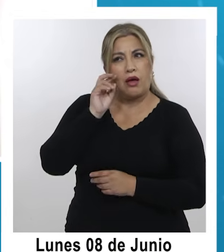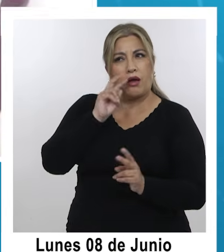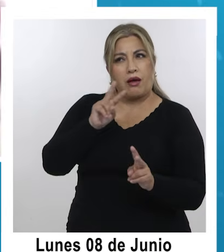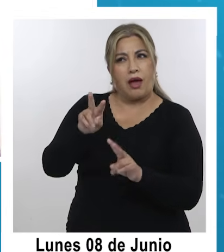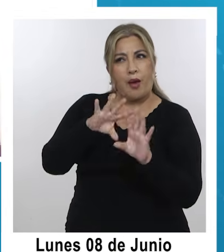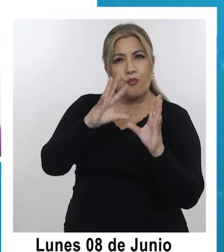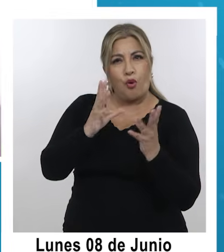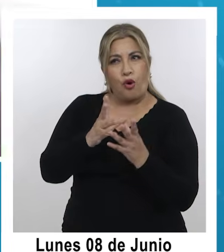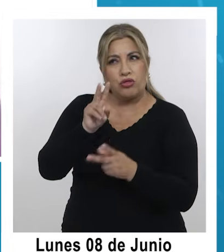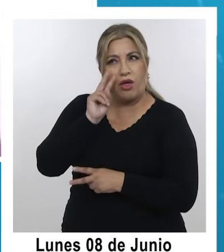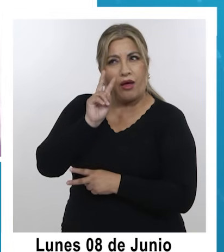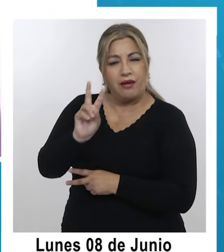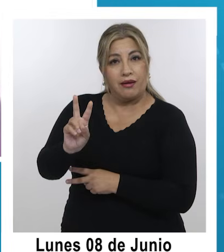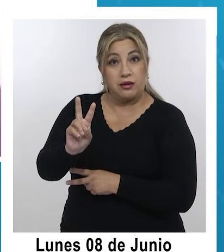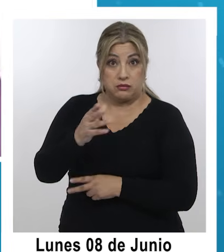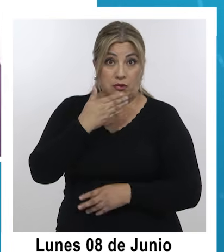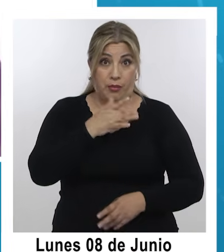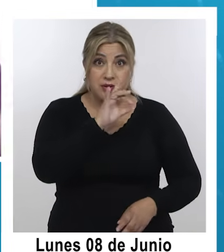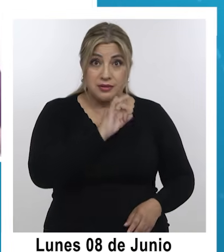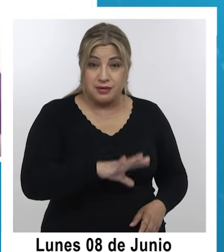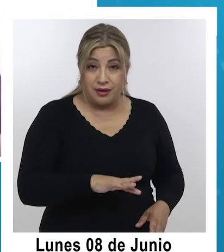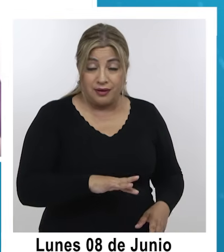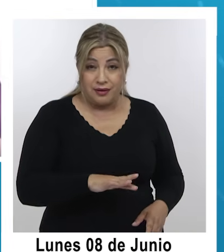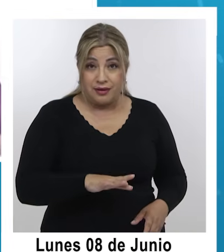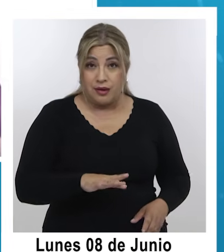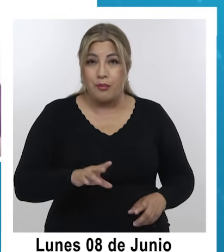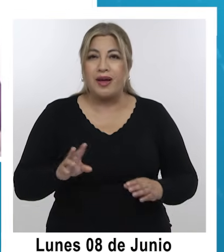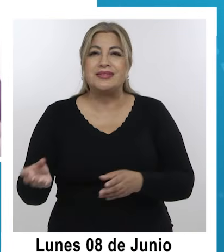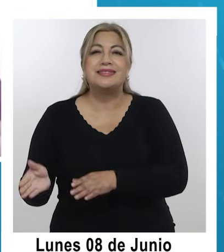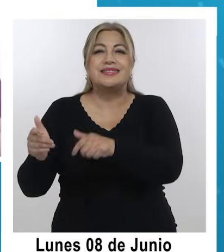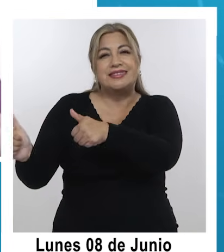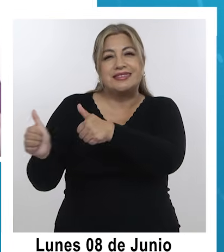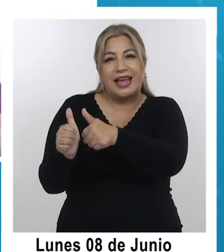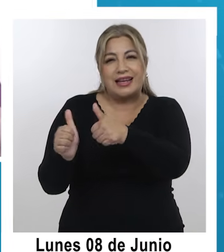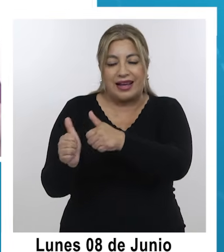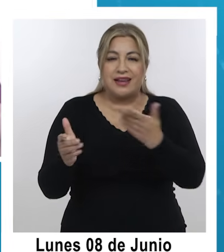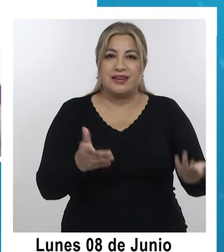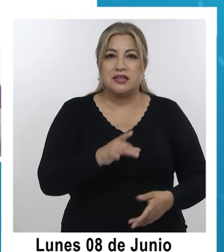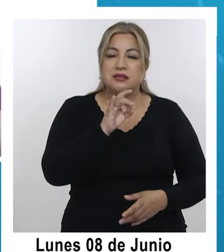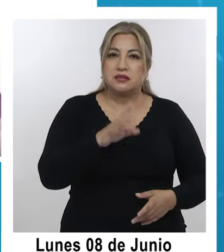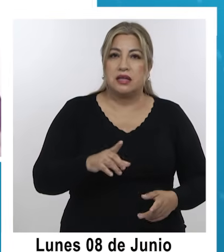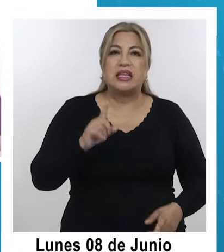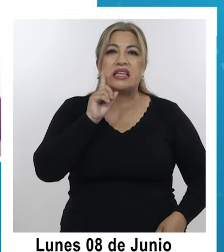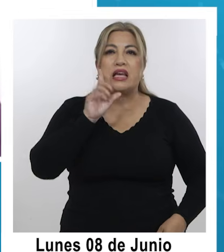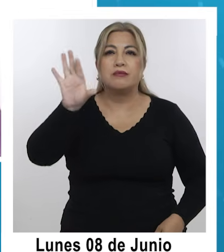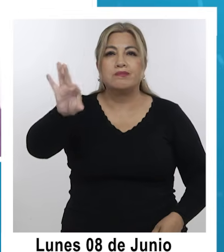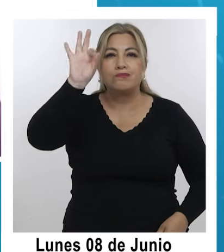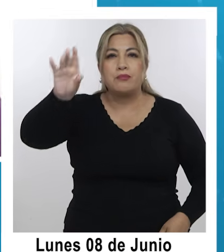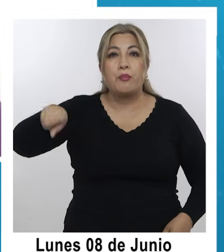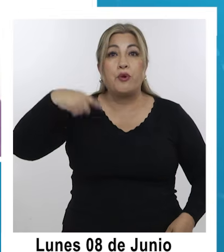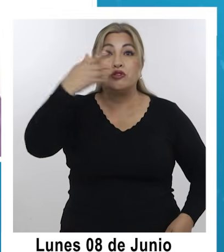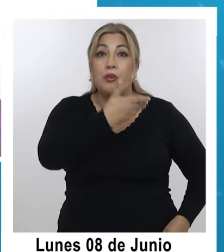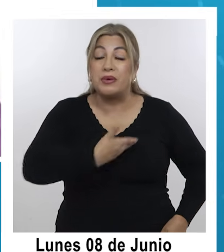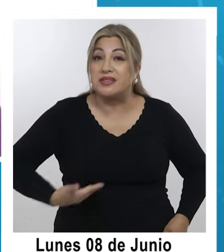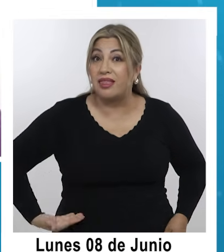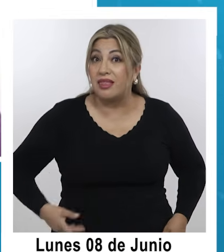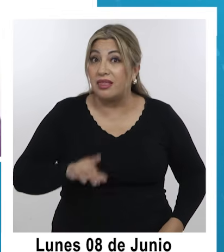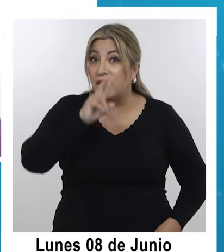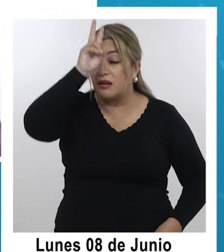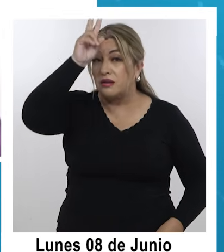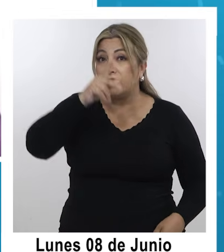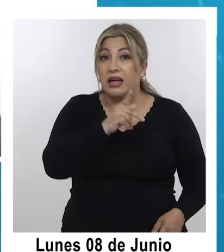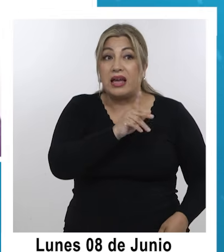en el mundo y por supuesto que en Chile, que somos el país vecino. ¿Quién va a ser el próximo presidente de Perú?